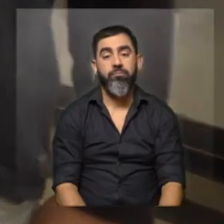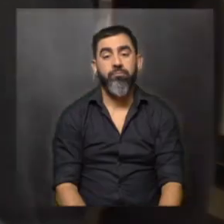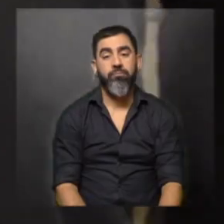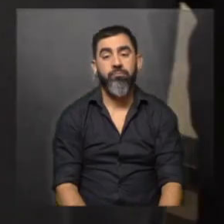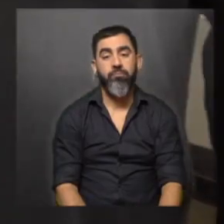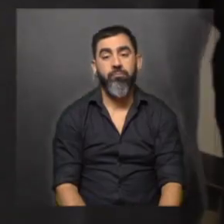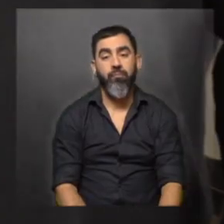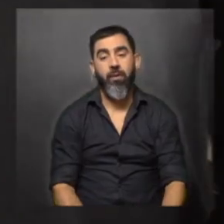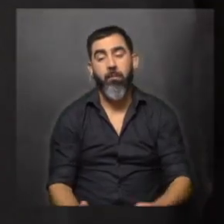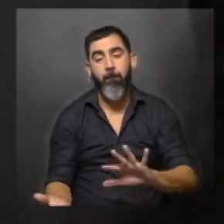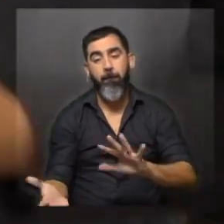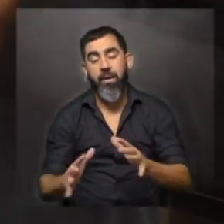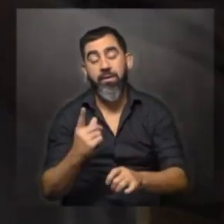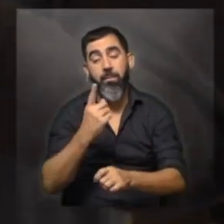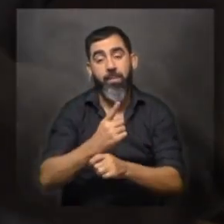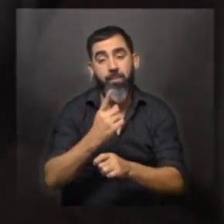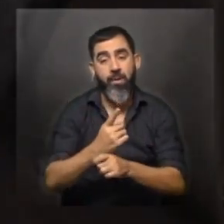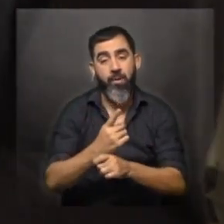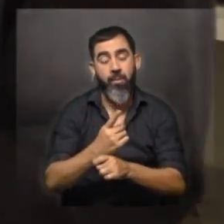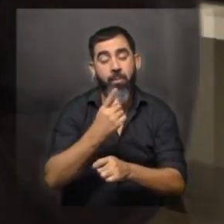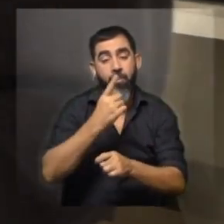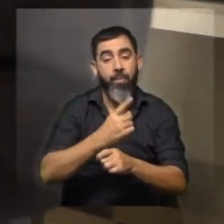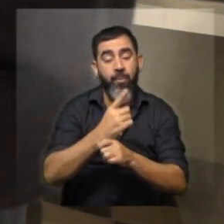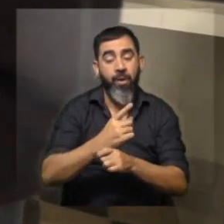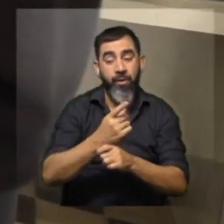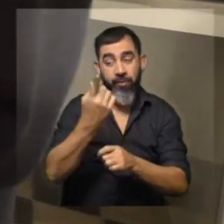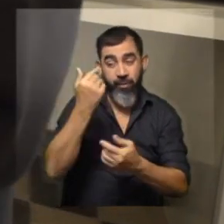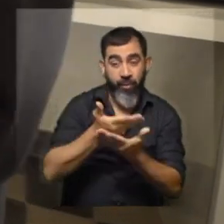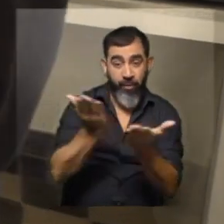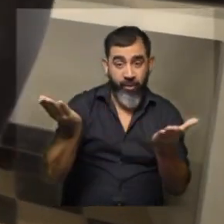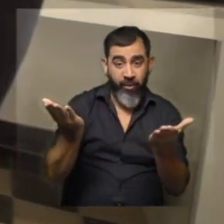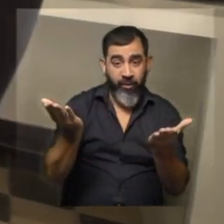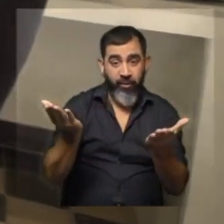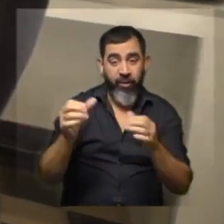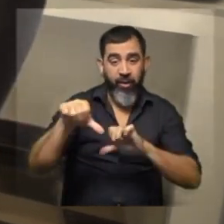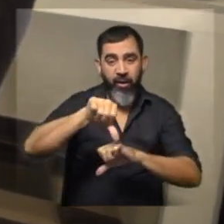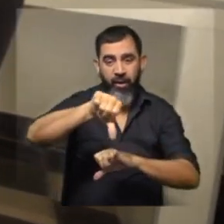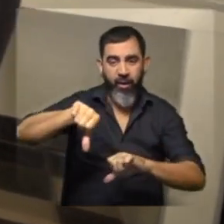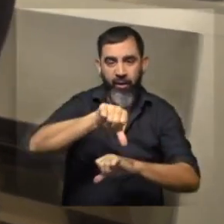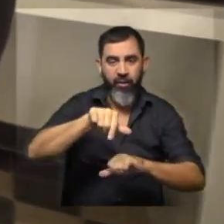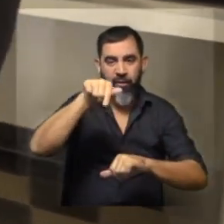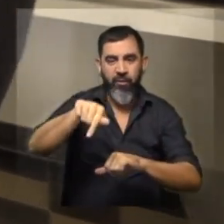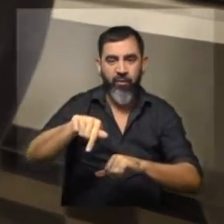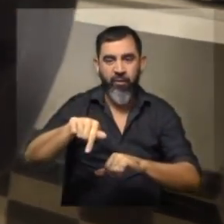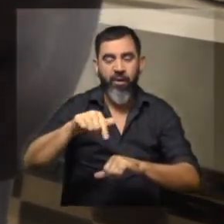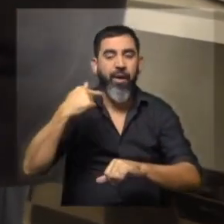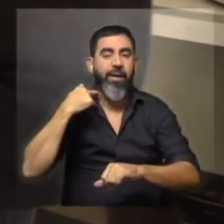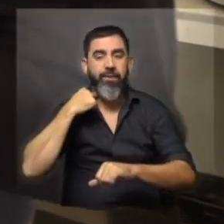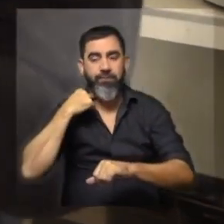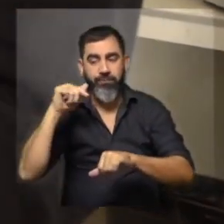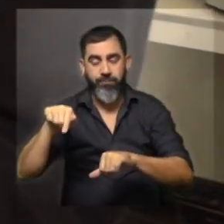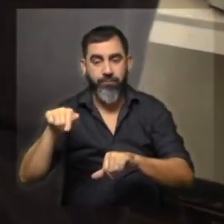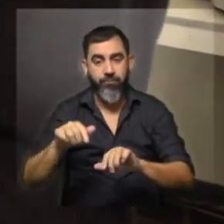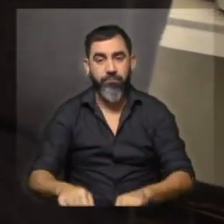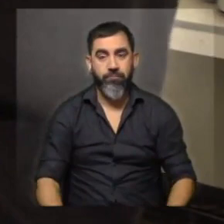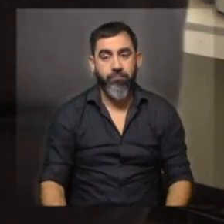Es parecido al primero. El primero es un cromatógrafo de líquido de alta presión y este es un cromatógrafo de gases. Aquí